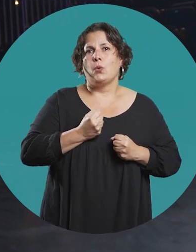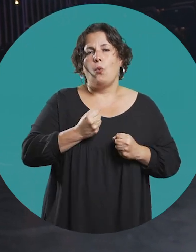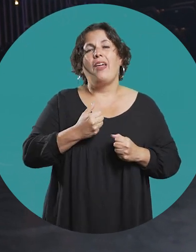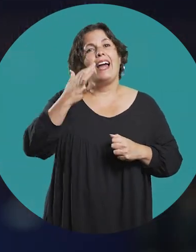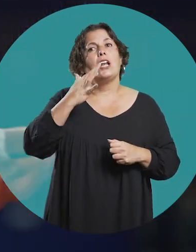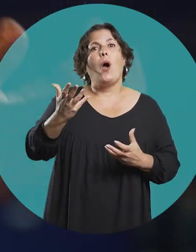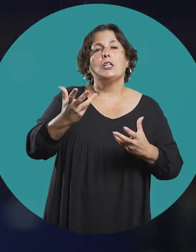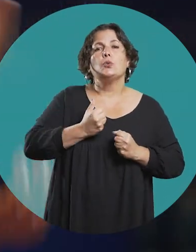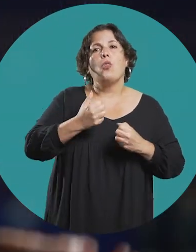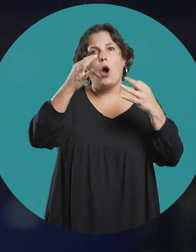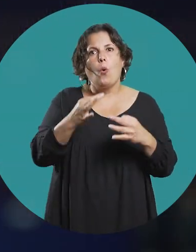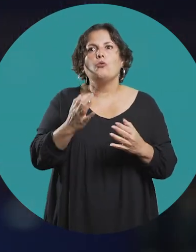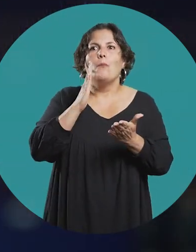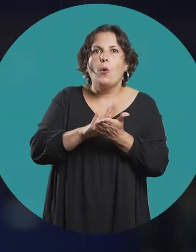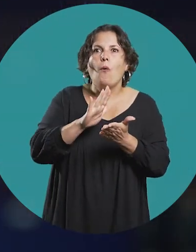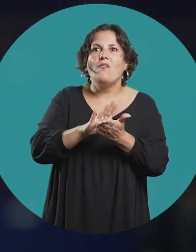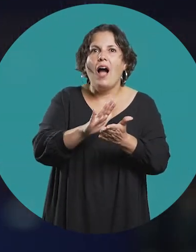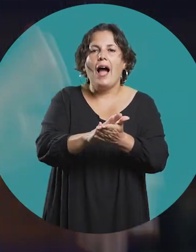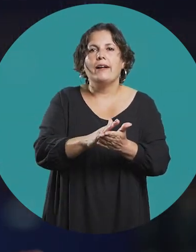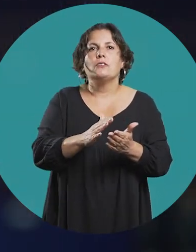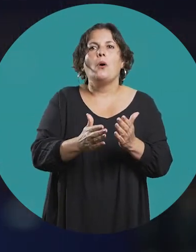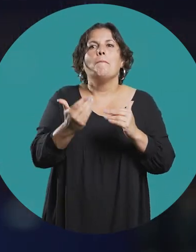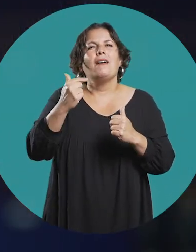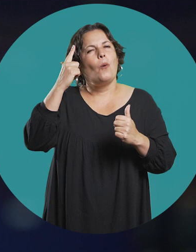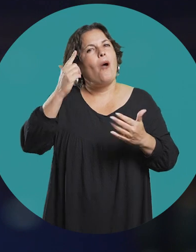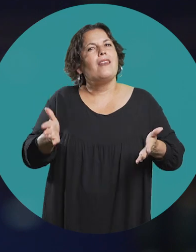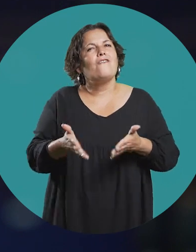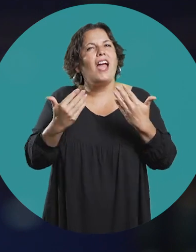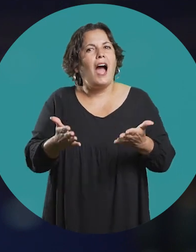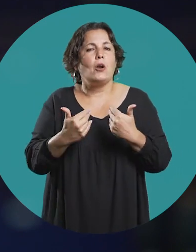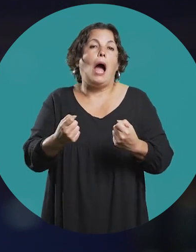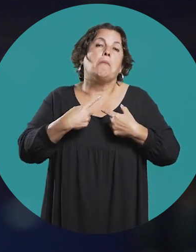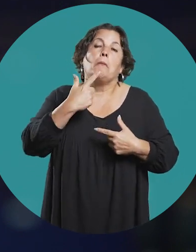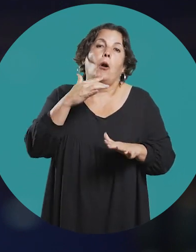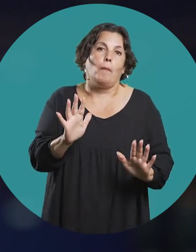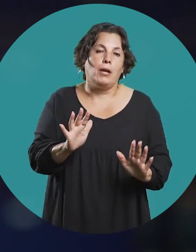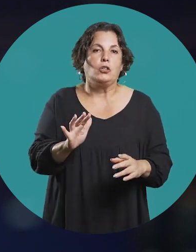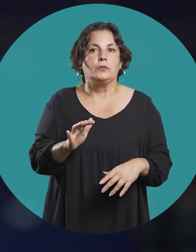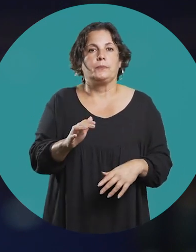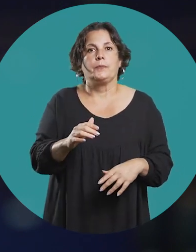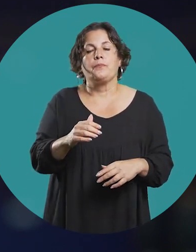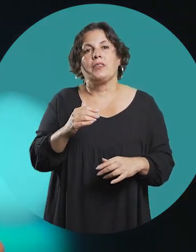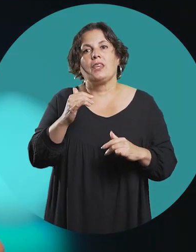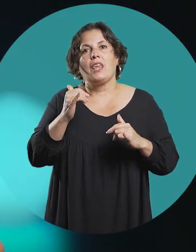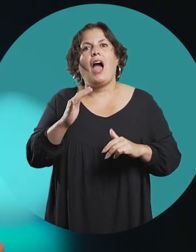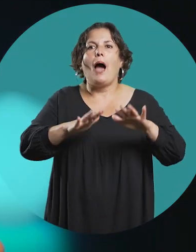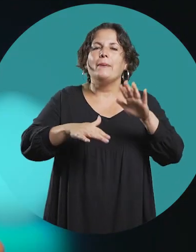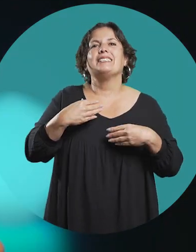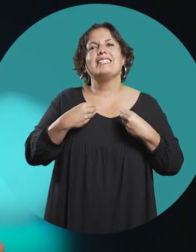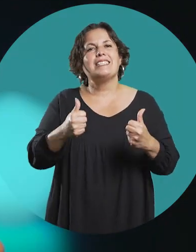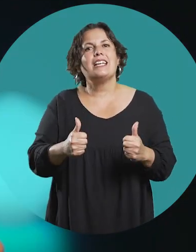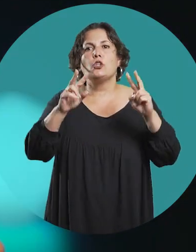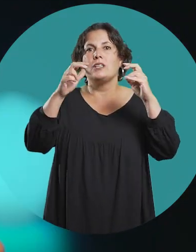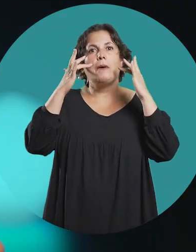nos ayuda justamente a ir probando, con más liviandad, a mí por lo menos. Y a veces siento